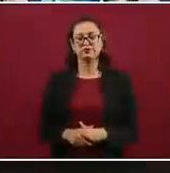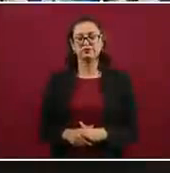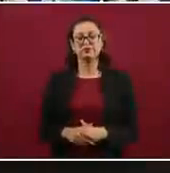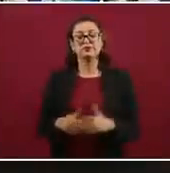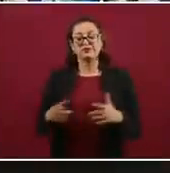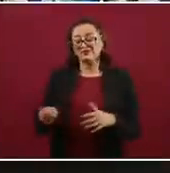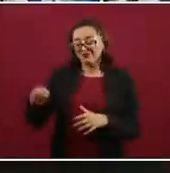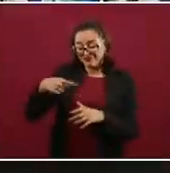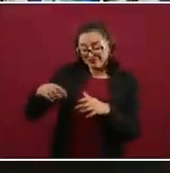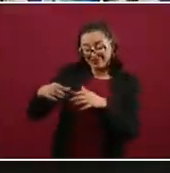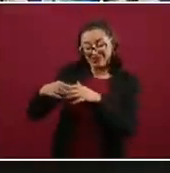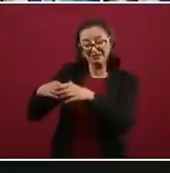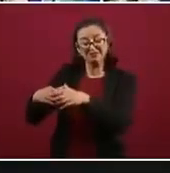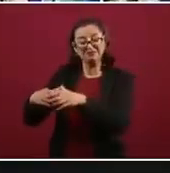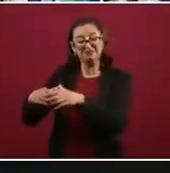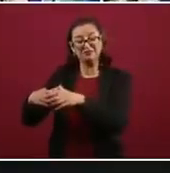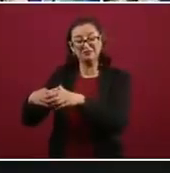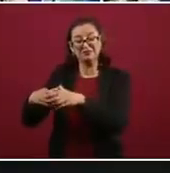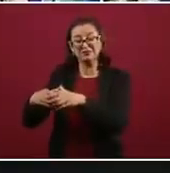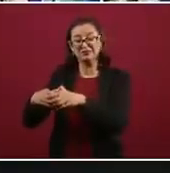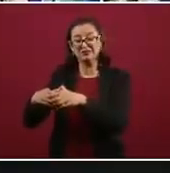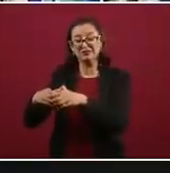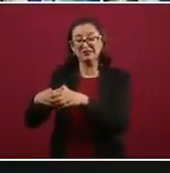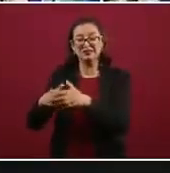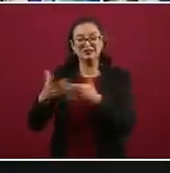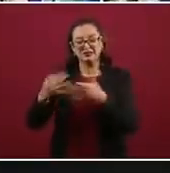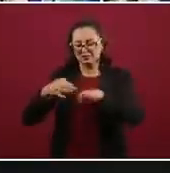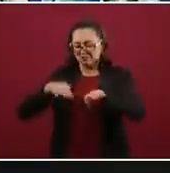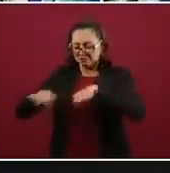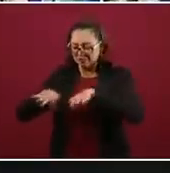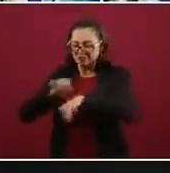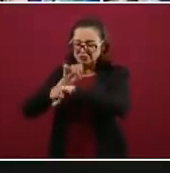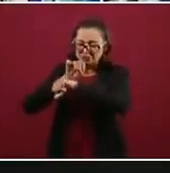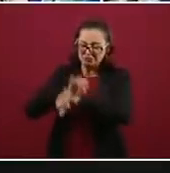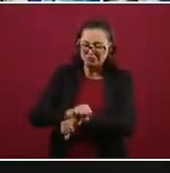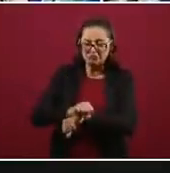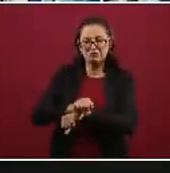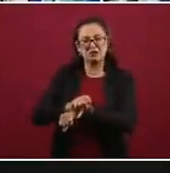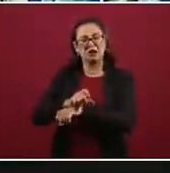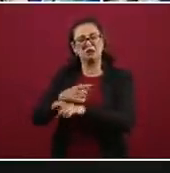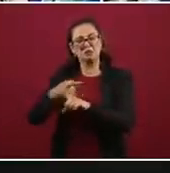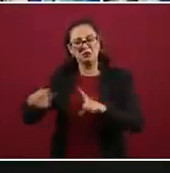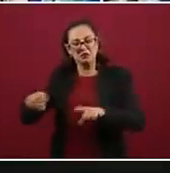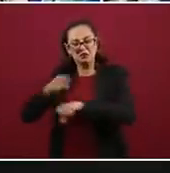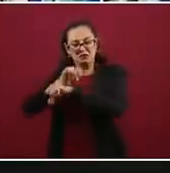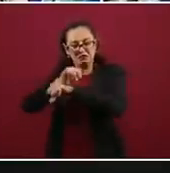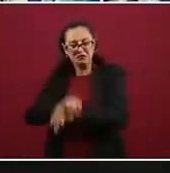estaban sometidos a todos los espacios de trabajo esclavo, semiesclavo,